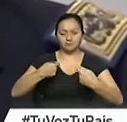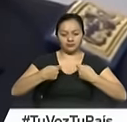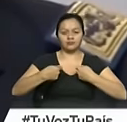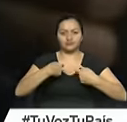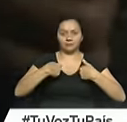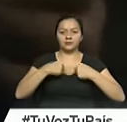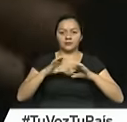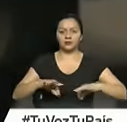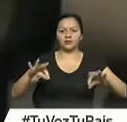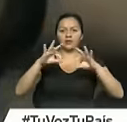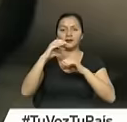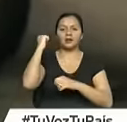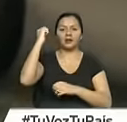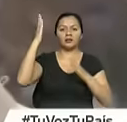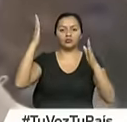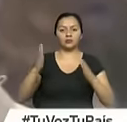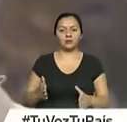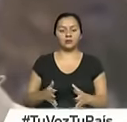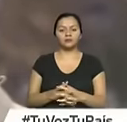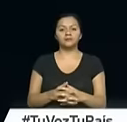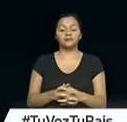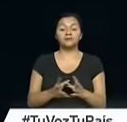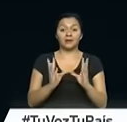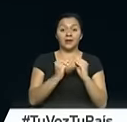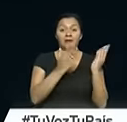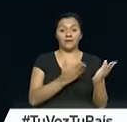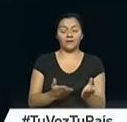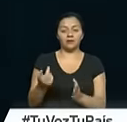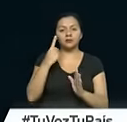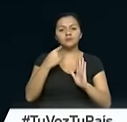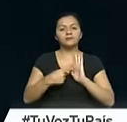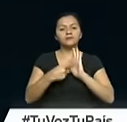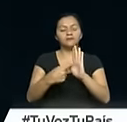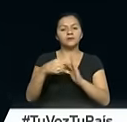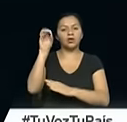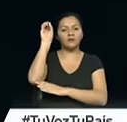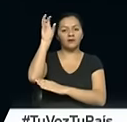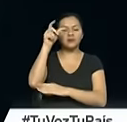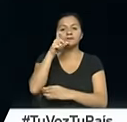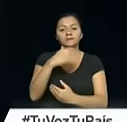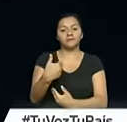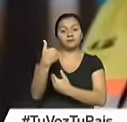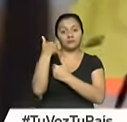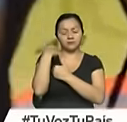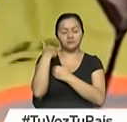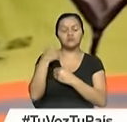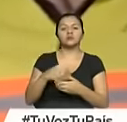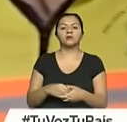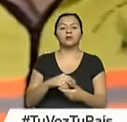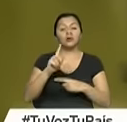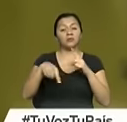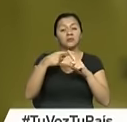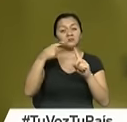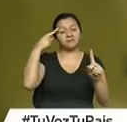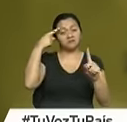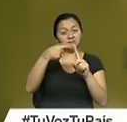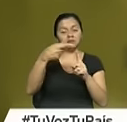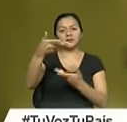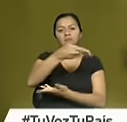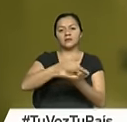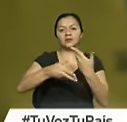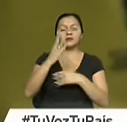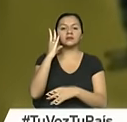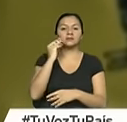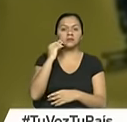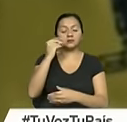derechos humanos. La dinámica del evento consiste en presentación de ponencias a cargo de penalistas a fin de intercambiar experiencias